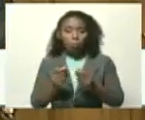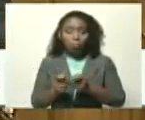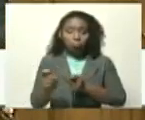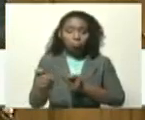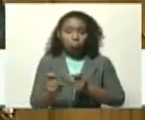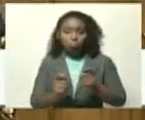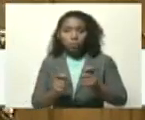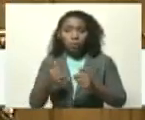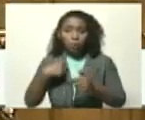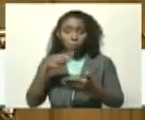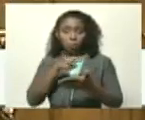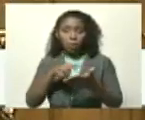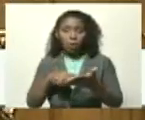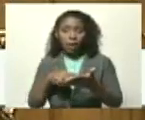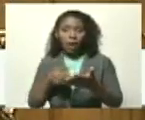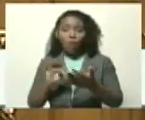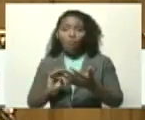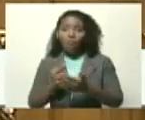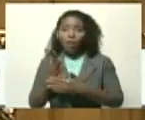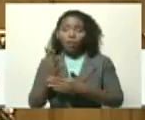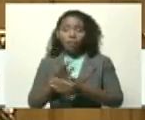Esto que voy a leer, la fuente